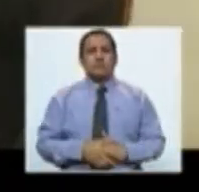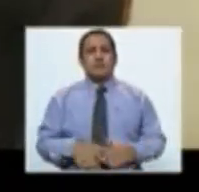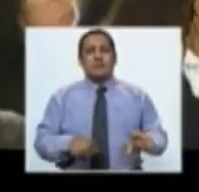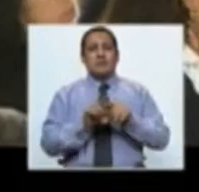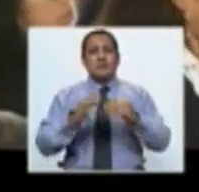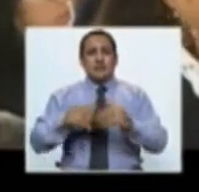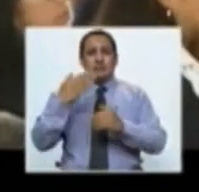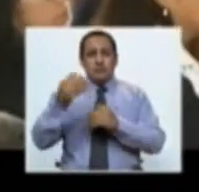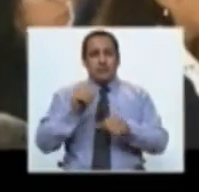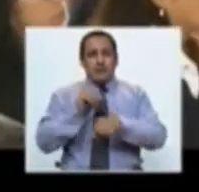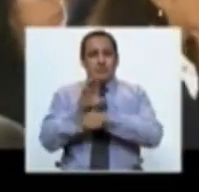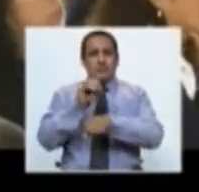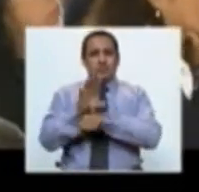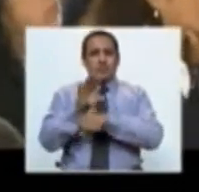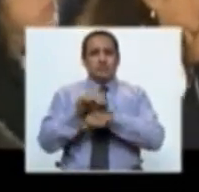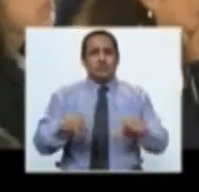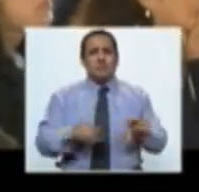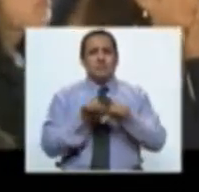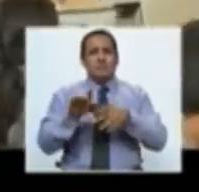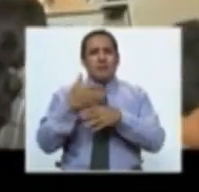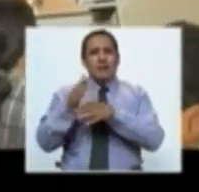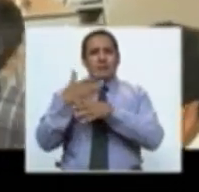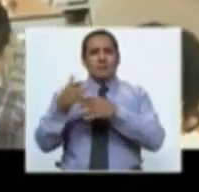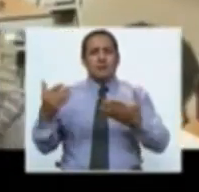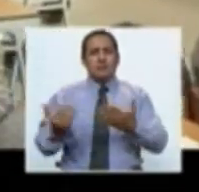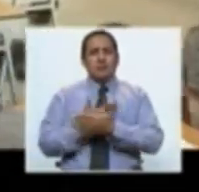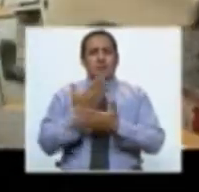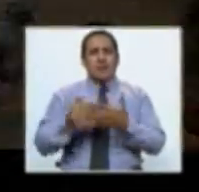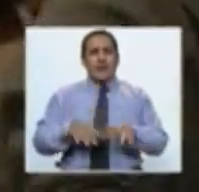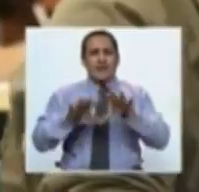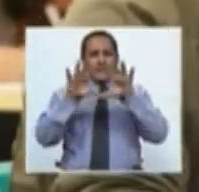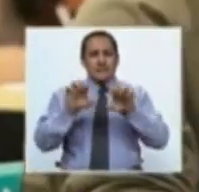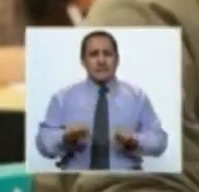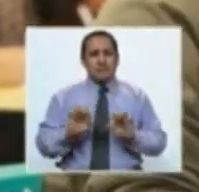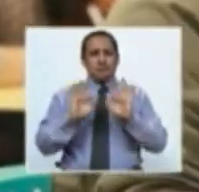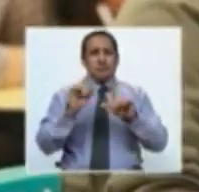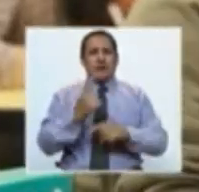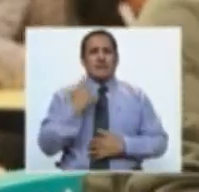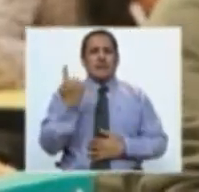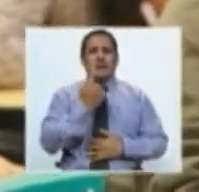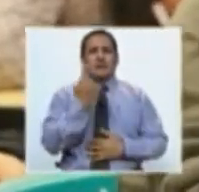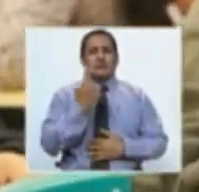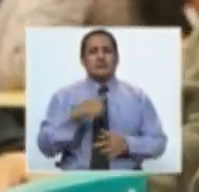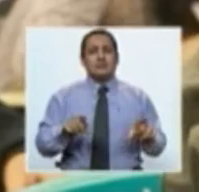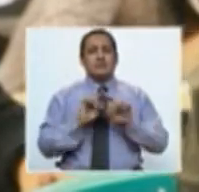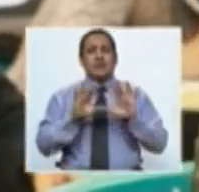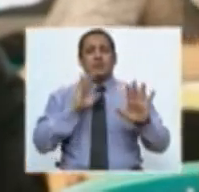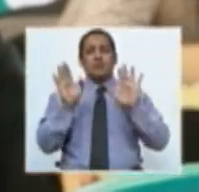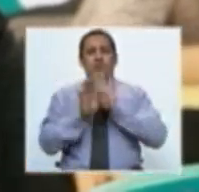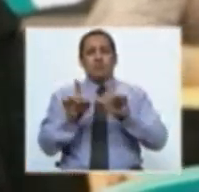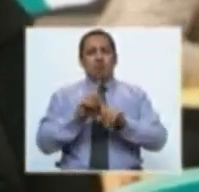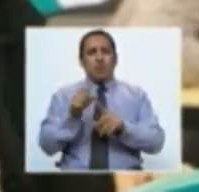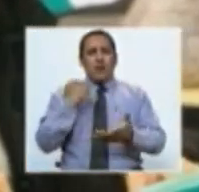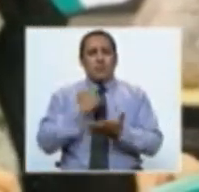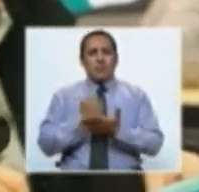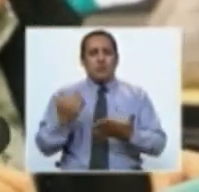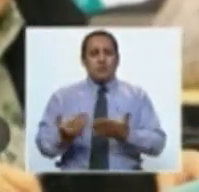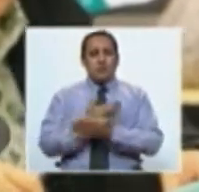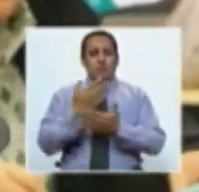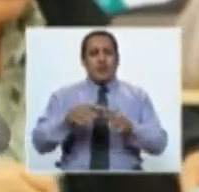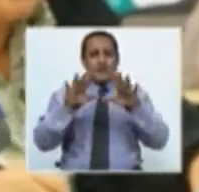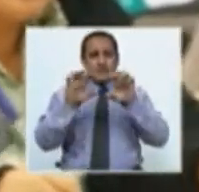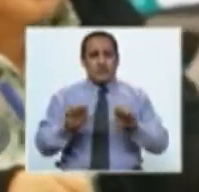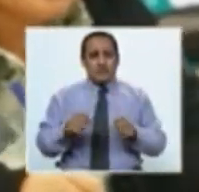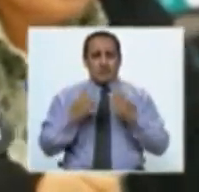pedagógicas. Luego de esta capacitación, participan en una evaluación extraordinaria. En caso de que no aprueben